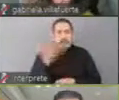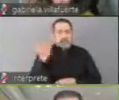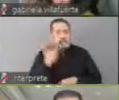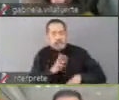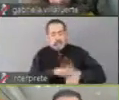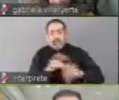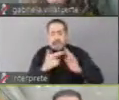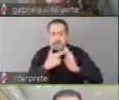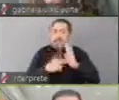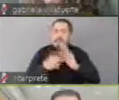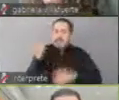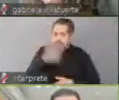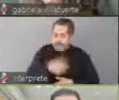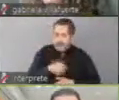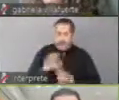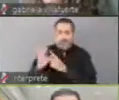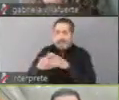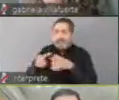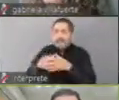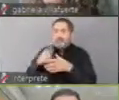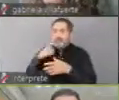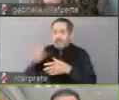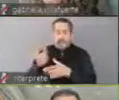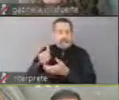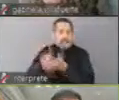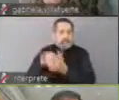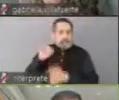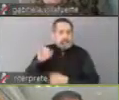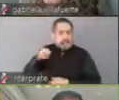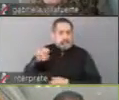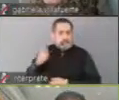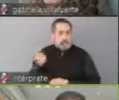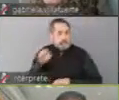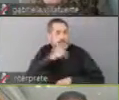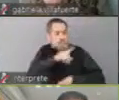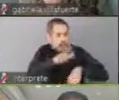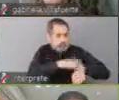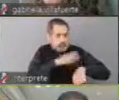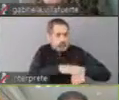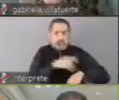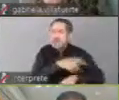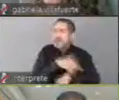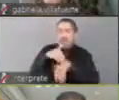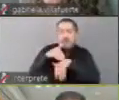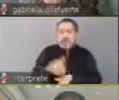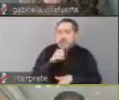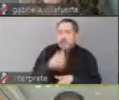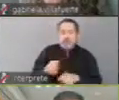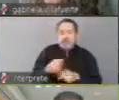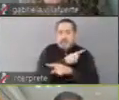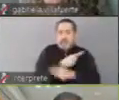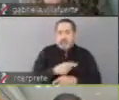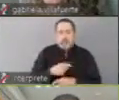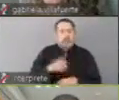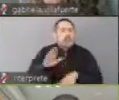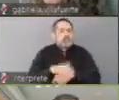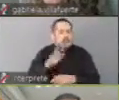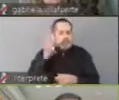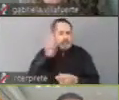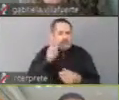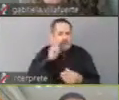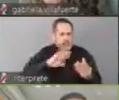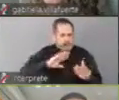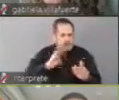ordenada por la Comisión de Quejas del Instituto Nacional Electoral, dado que de las constancias que obran en el